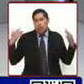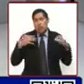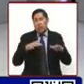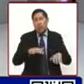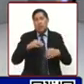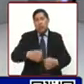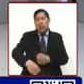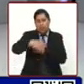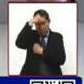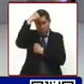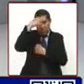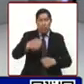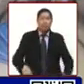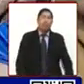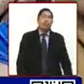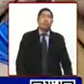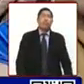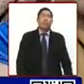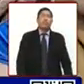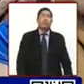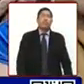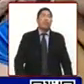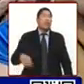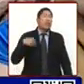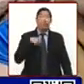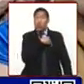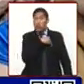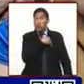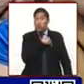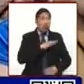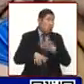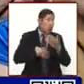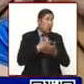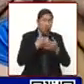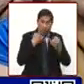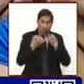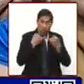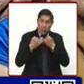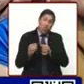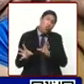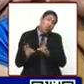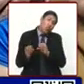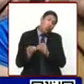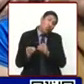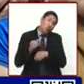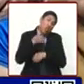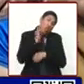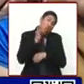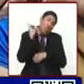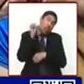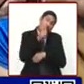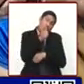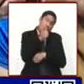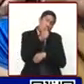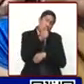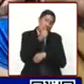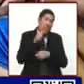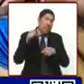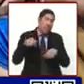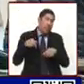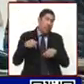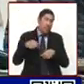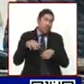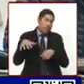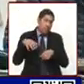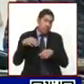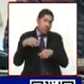del Movimiento al Socialismo. Nosotros tenemos toda la información que se han reunido ayer, anteayer, hace 2 días aquí en La